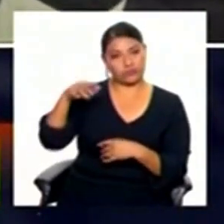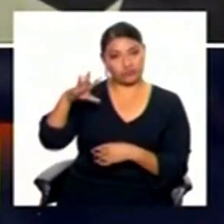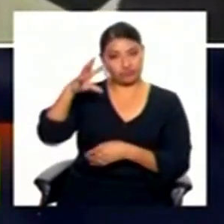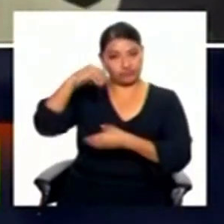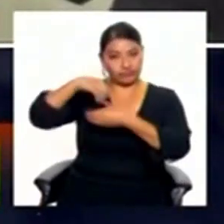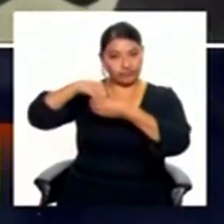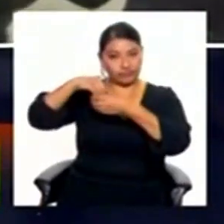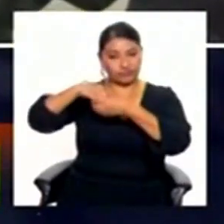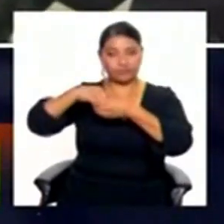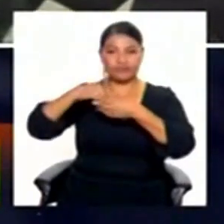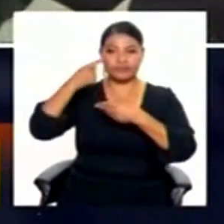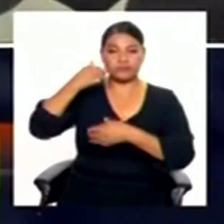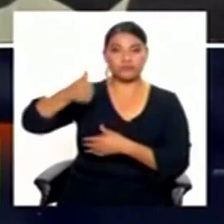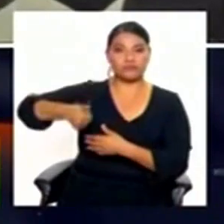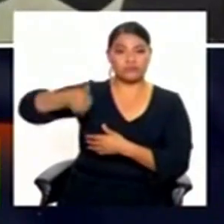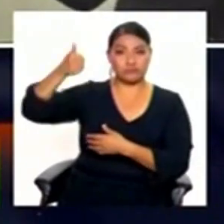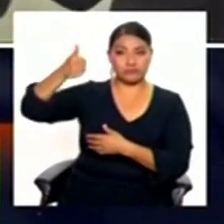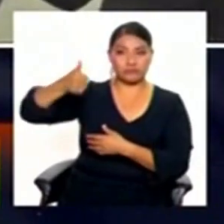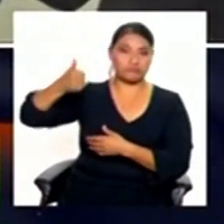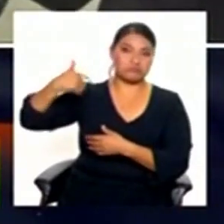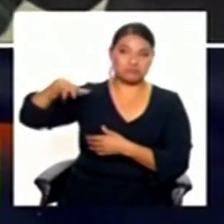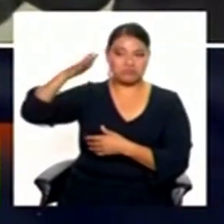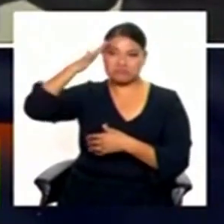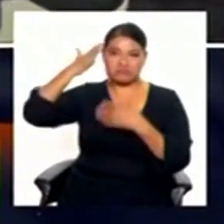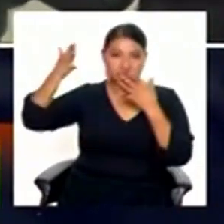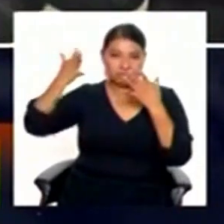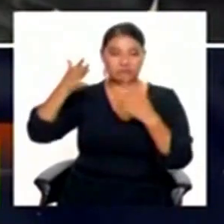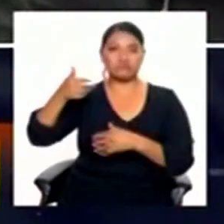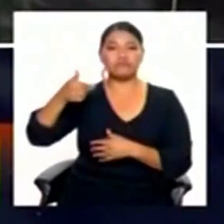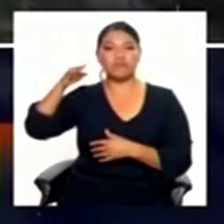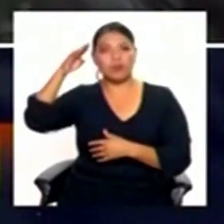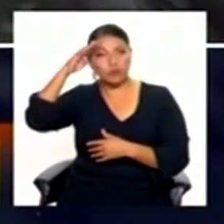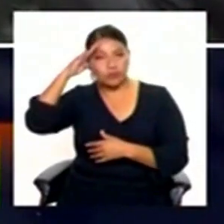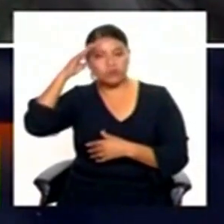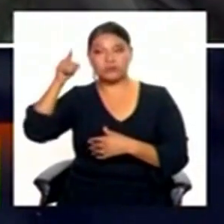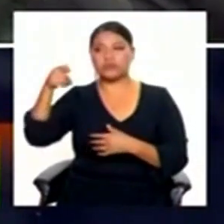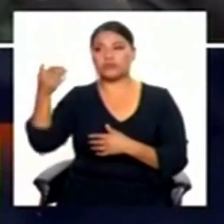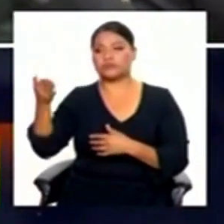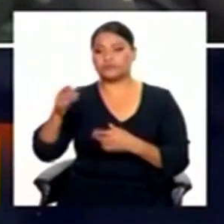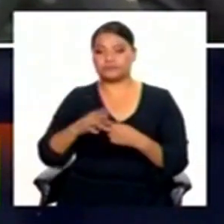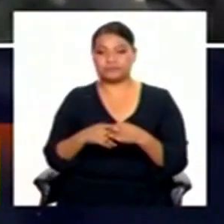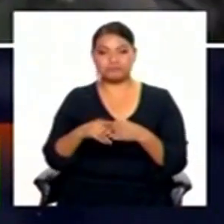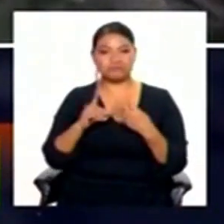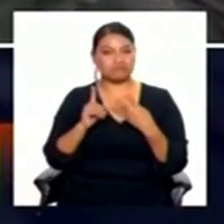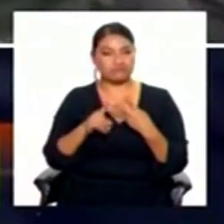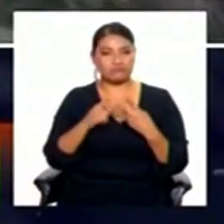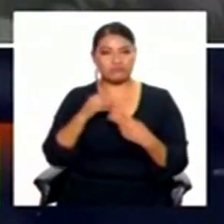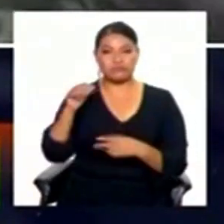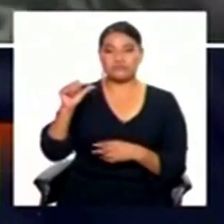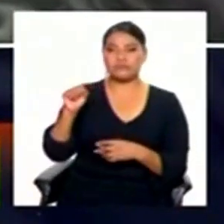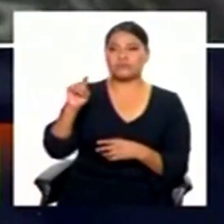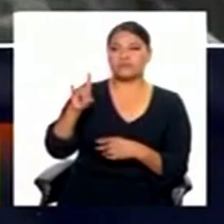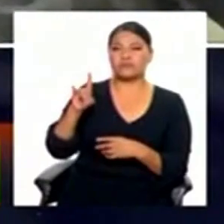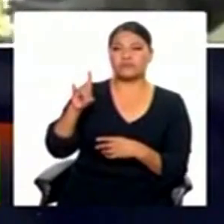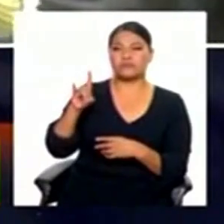las autoridades del Estado, en este caso la Policía Nacional del Perú, la